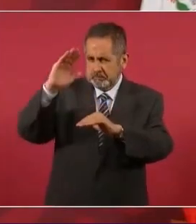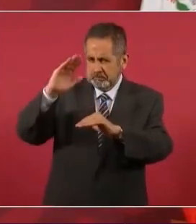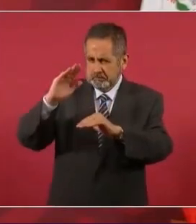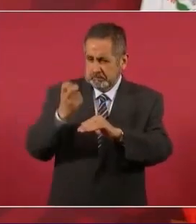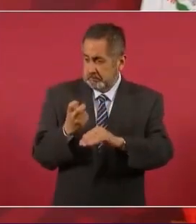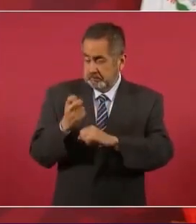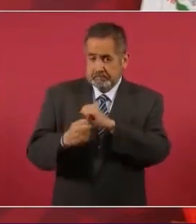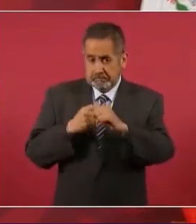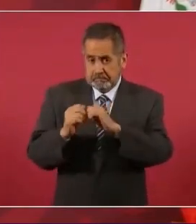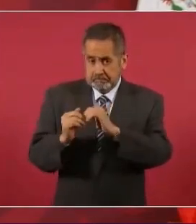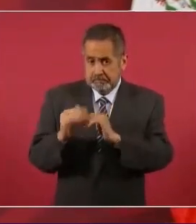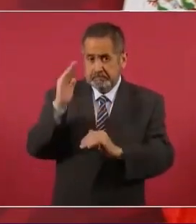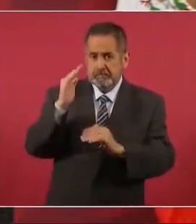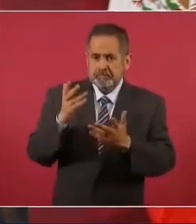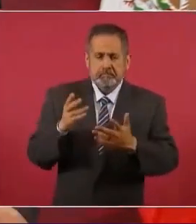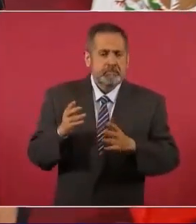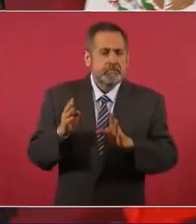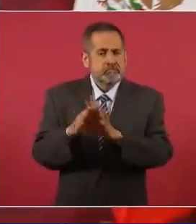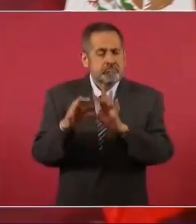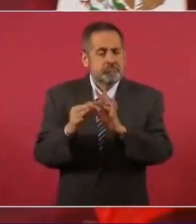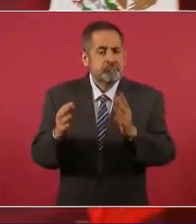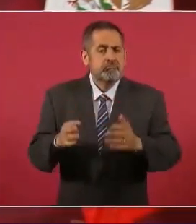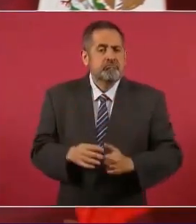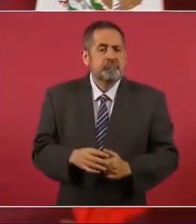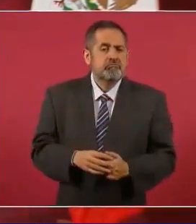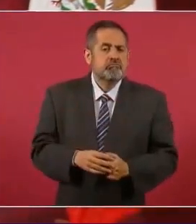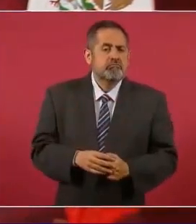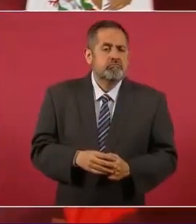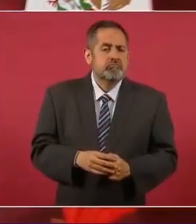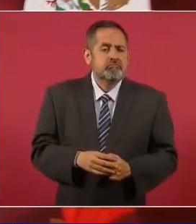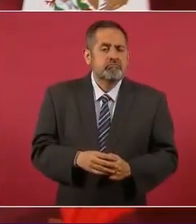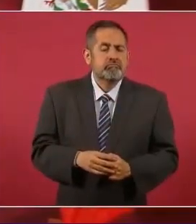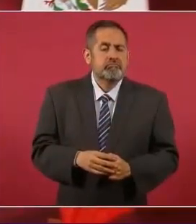este año. De los